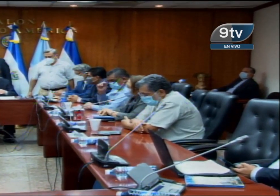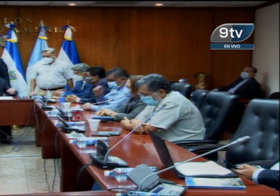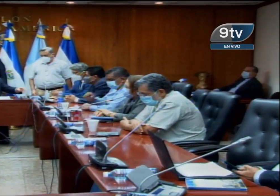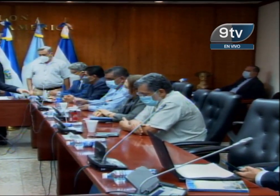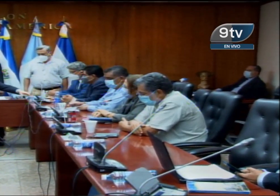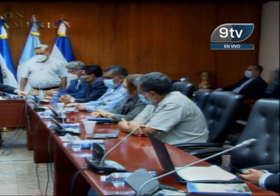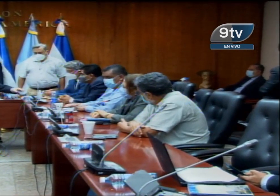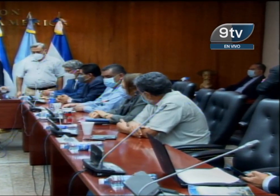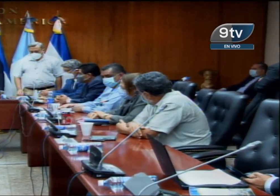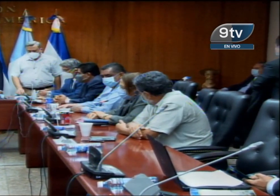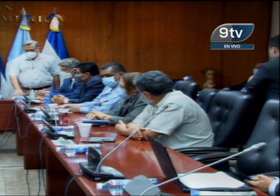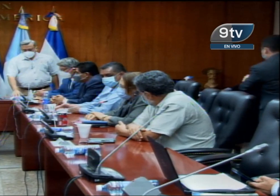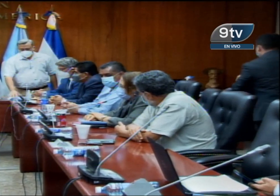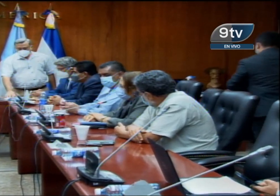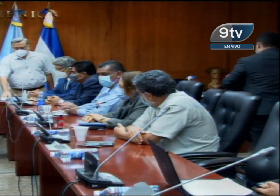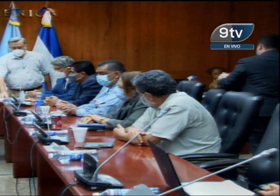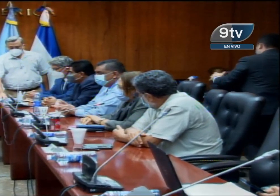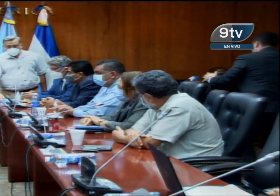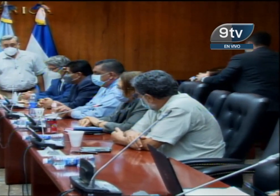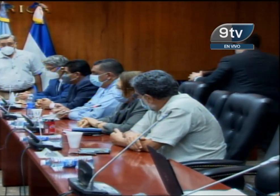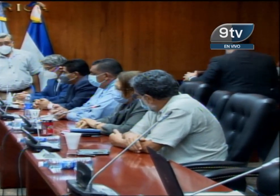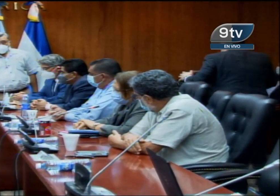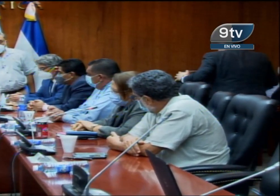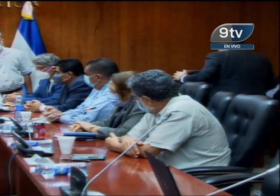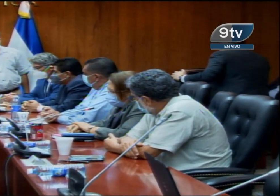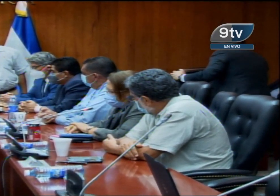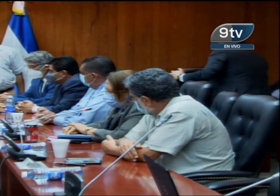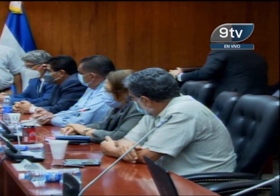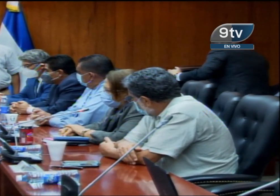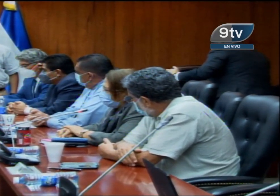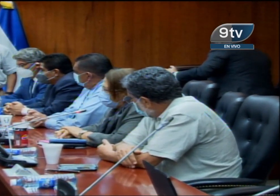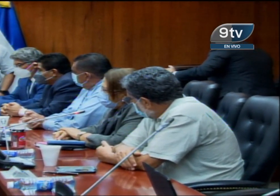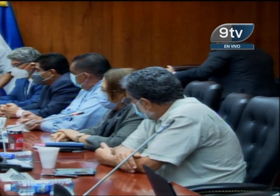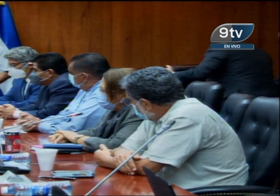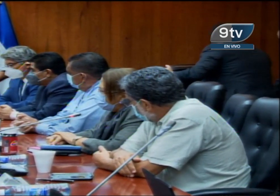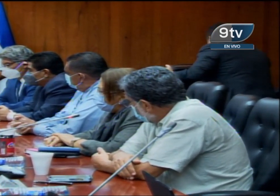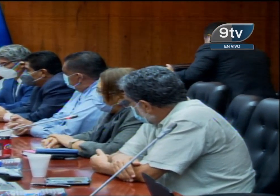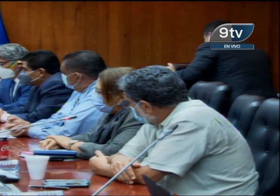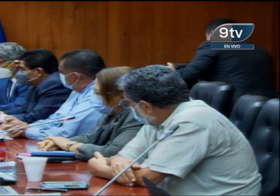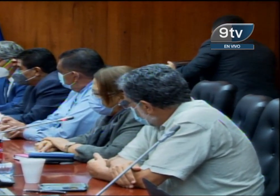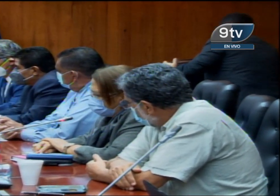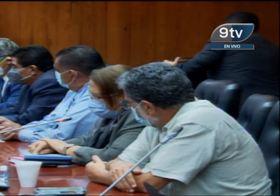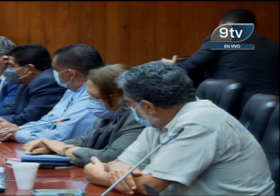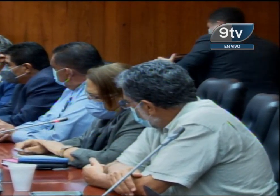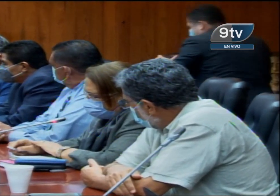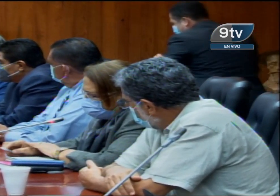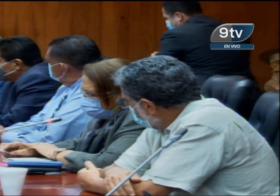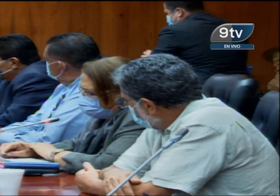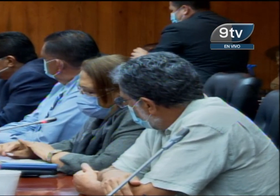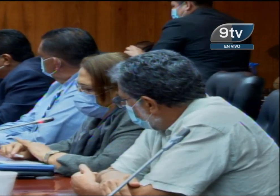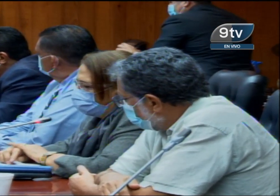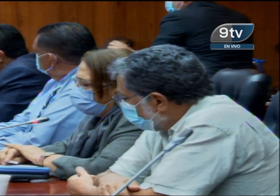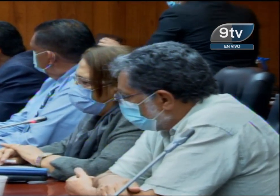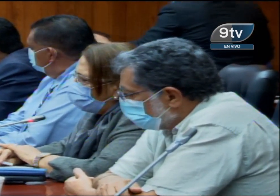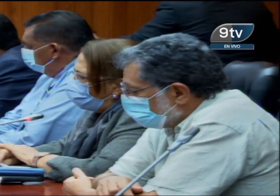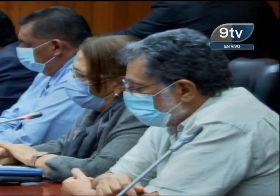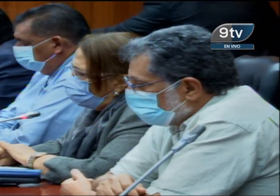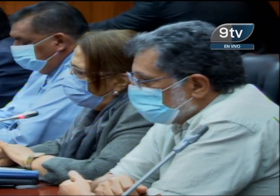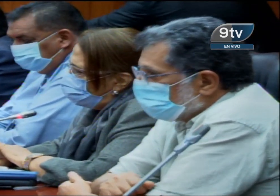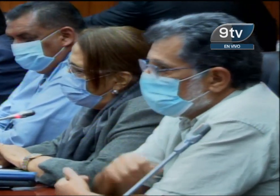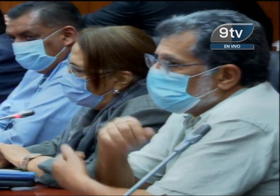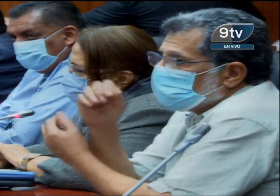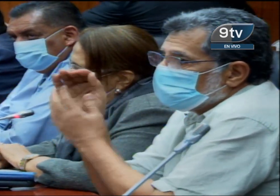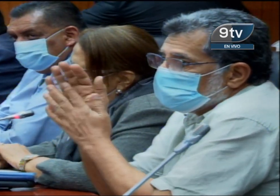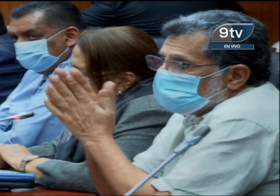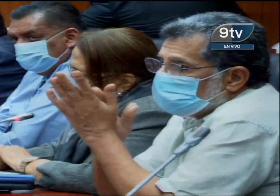Bienvenidos, licenciados que integran el Comité Veedor, que le va a dar seguimiento a los